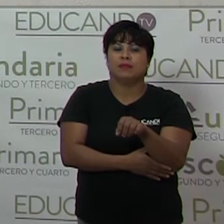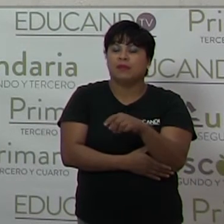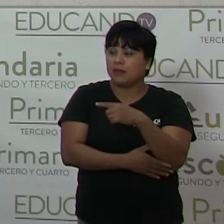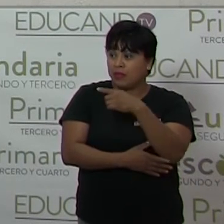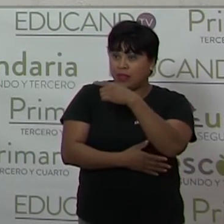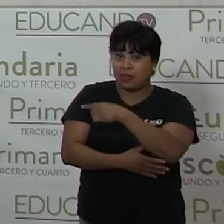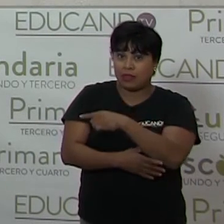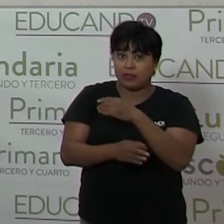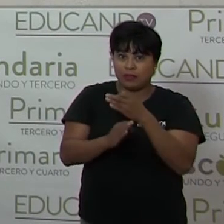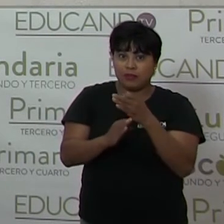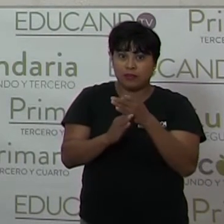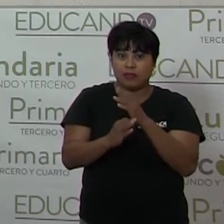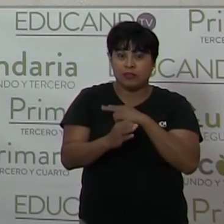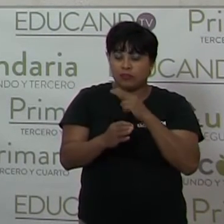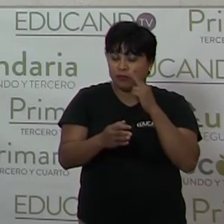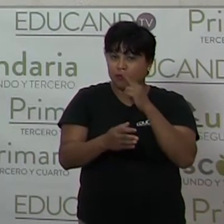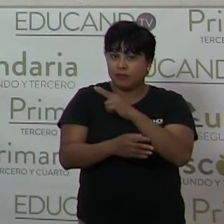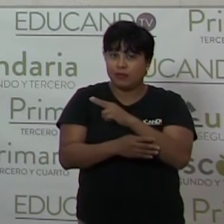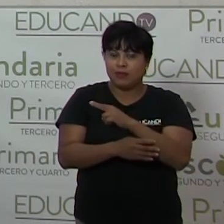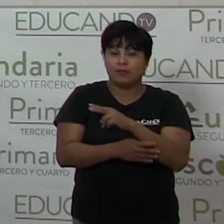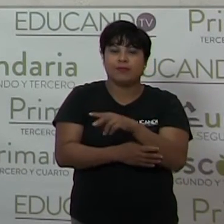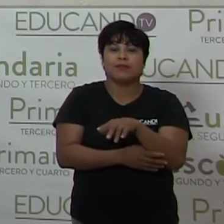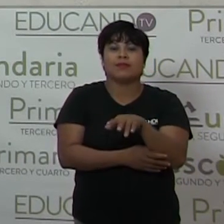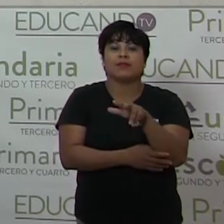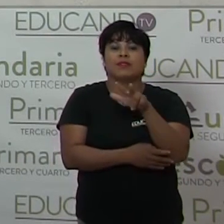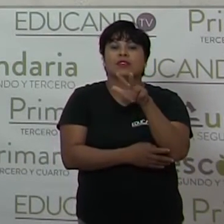por cierto este ahorita lo checa